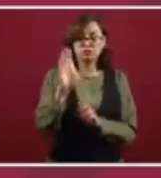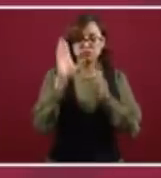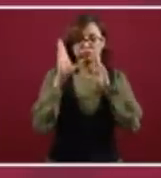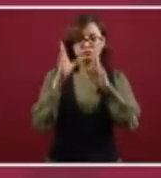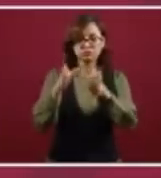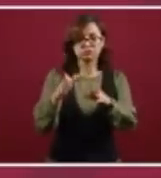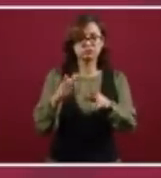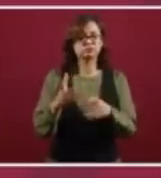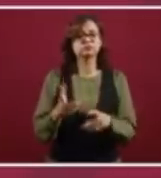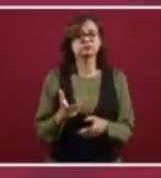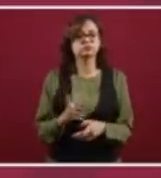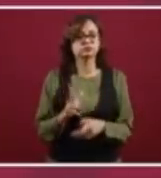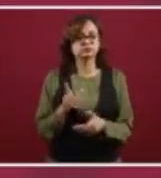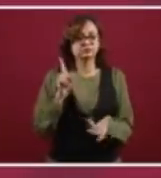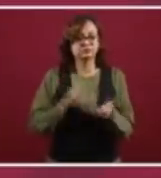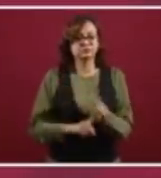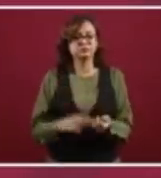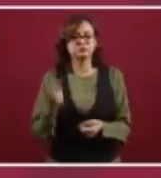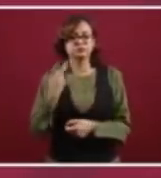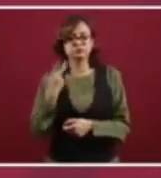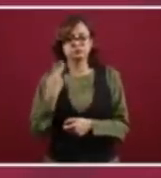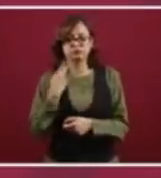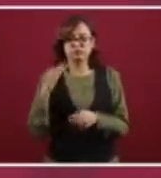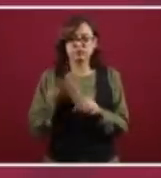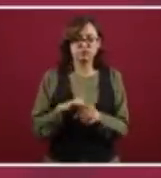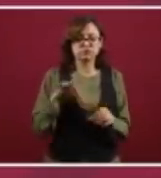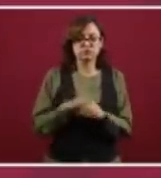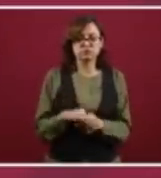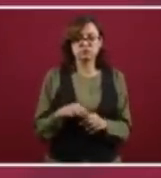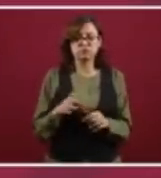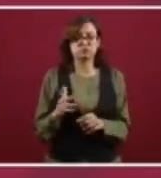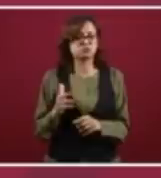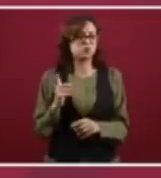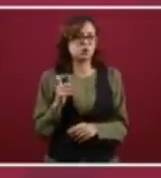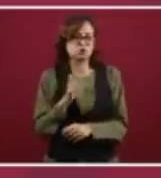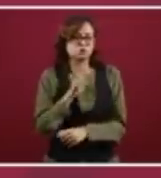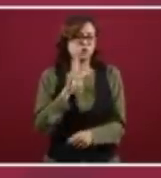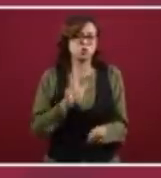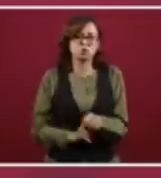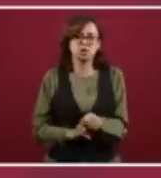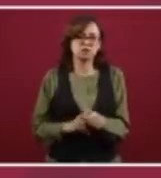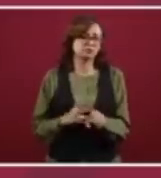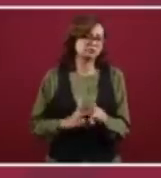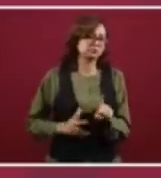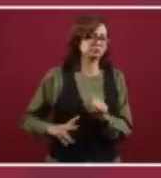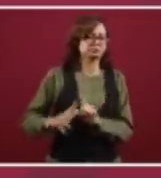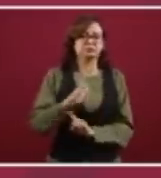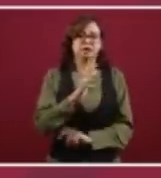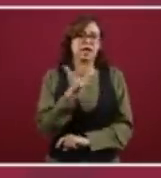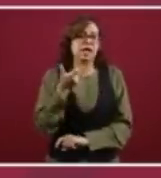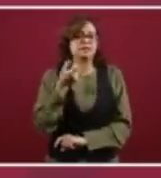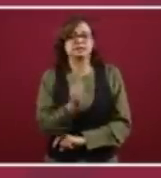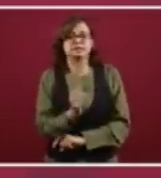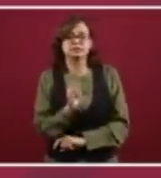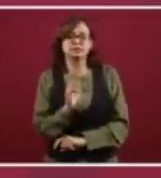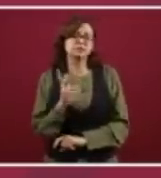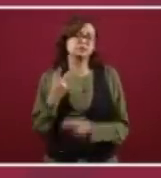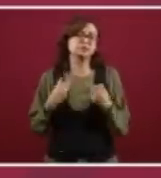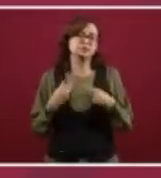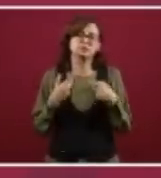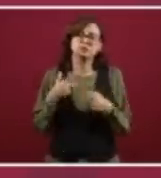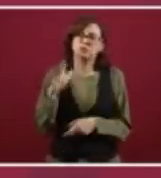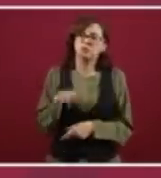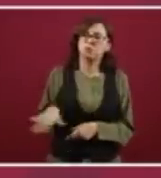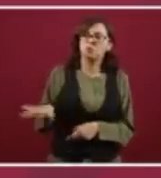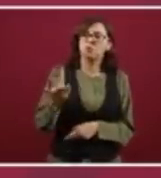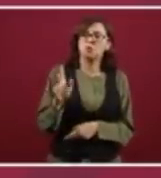sus diferencias políticas, electorales, que son propias pues de todas las democracias y que suceden en